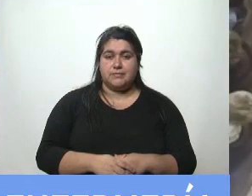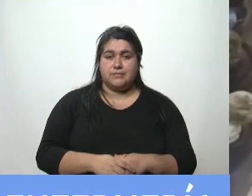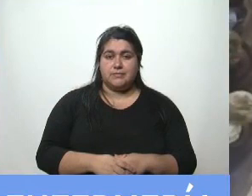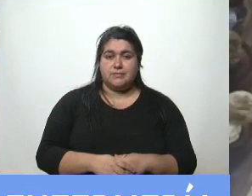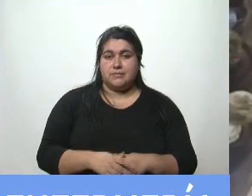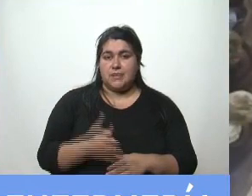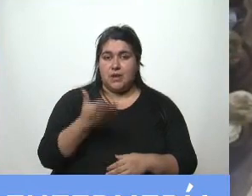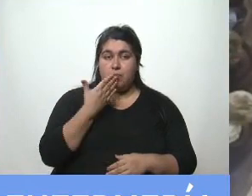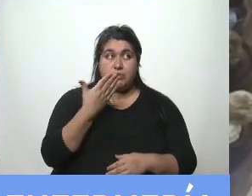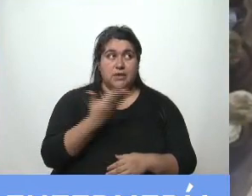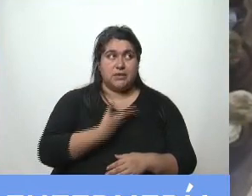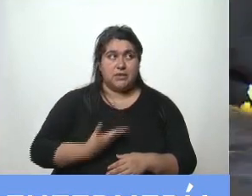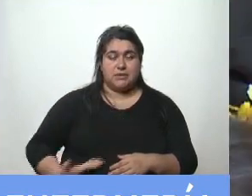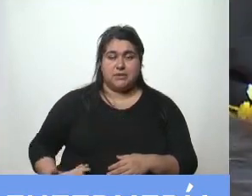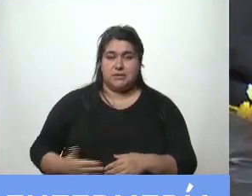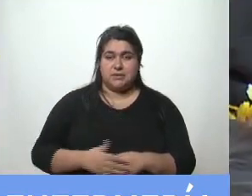Muchas gracias,